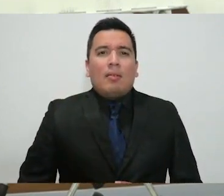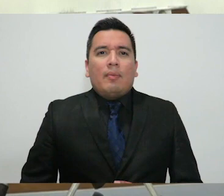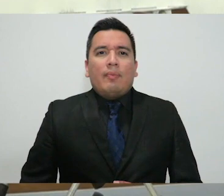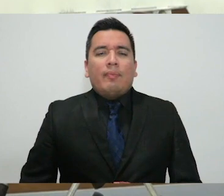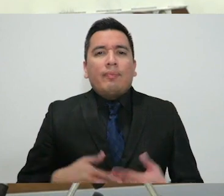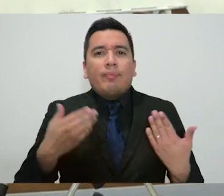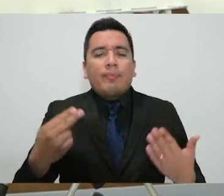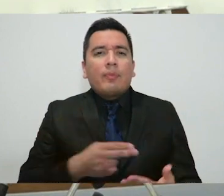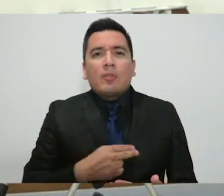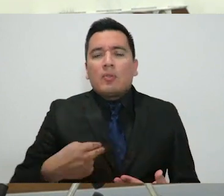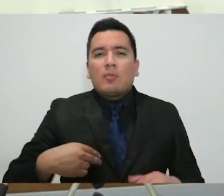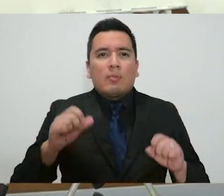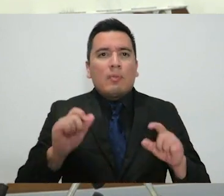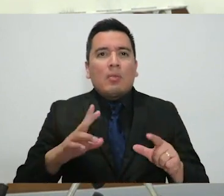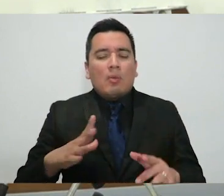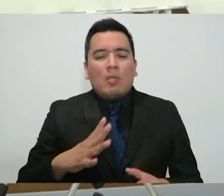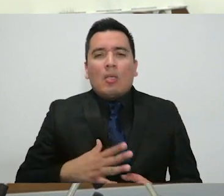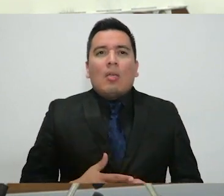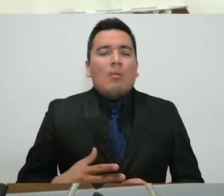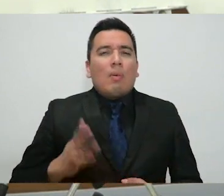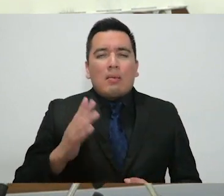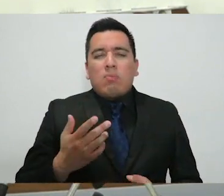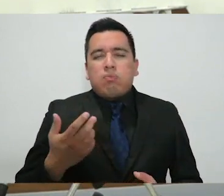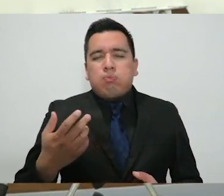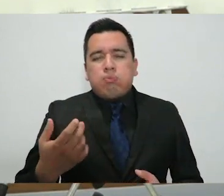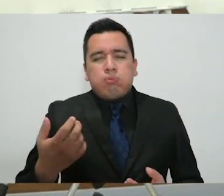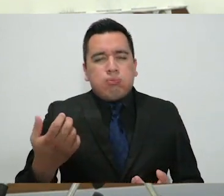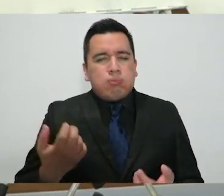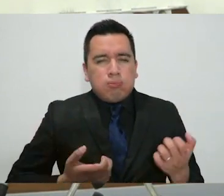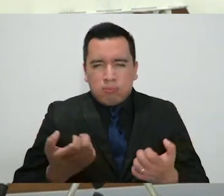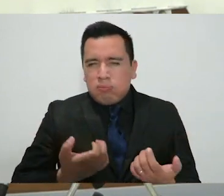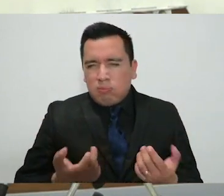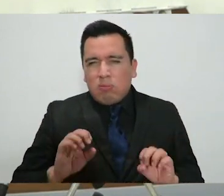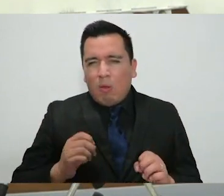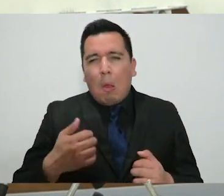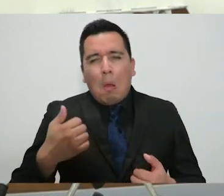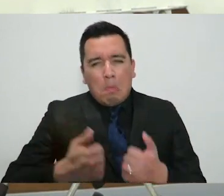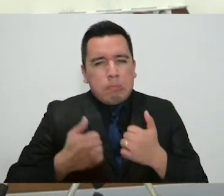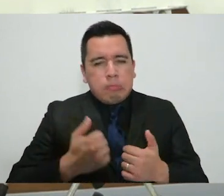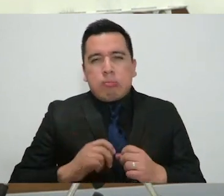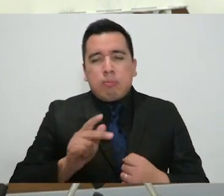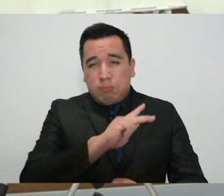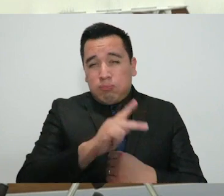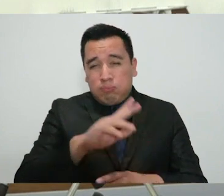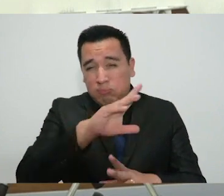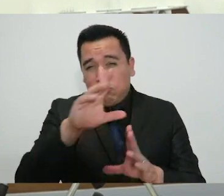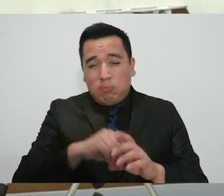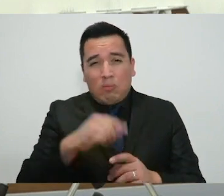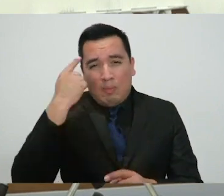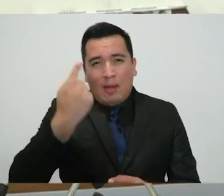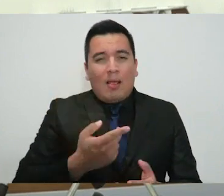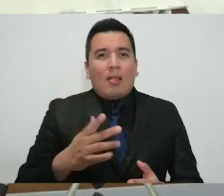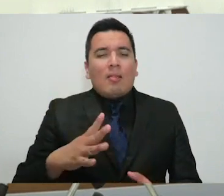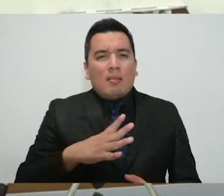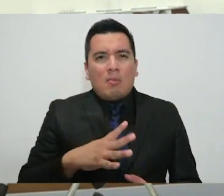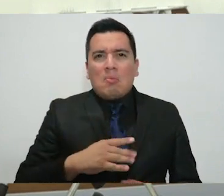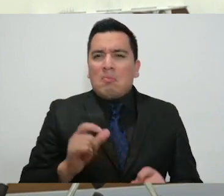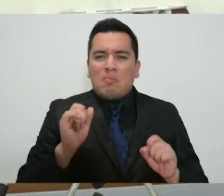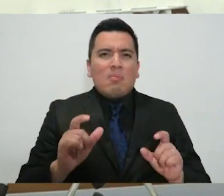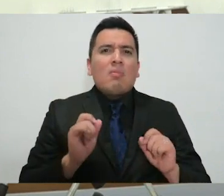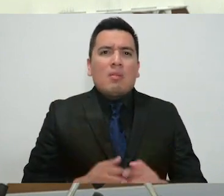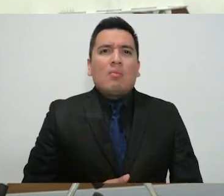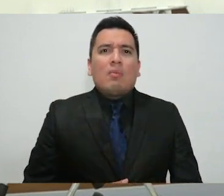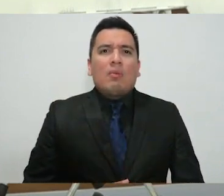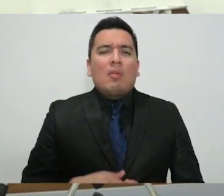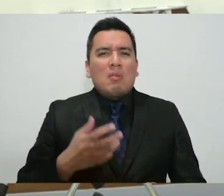tendríamos que también hacer un ejercicio a nivel nacional para también posibilitar que eso sea. Muchas legislaciones de los estados